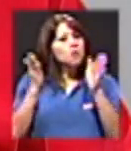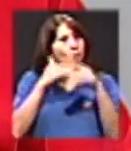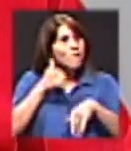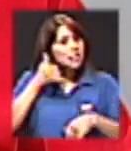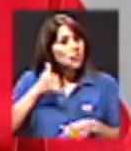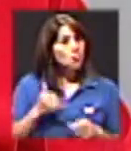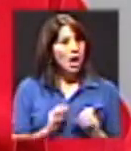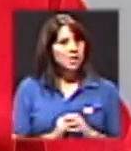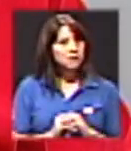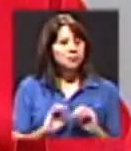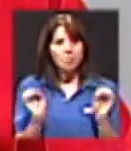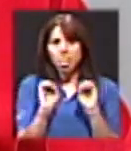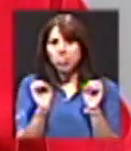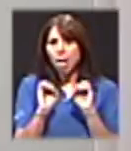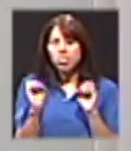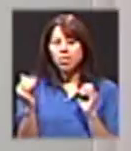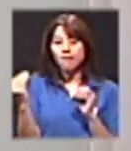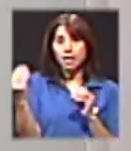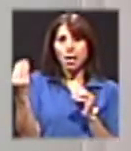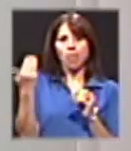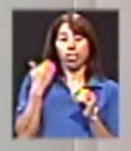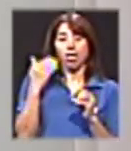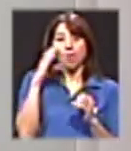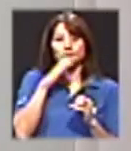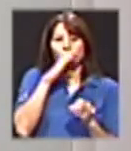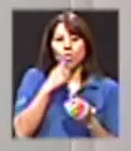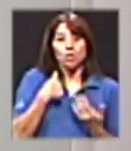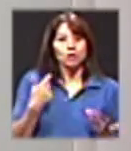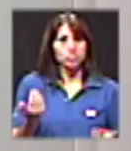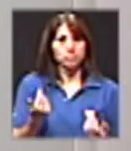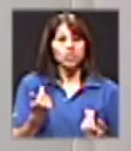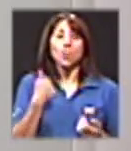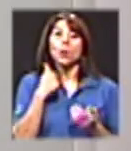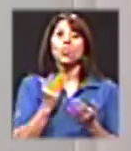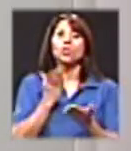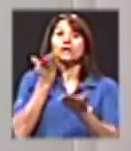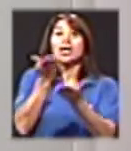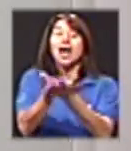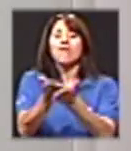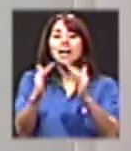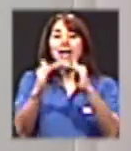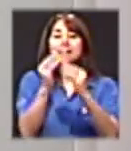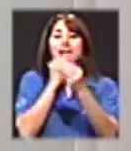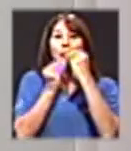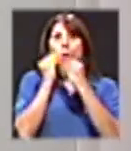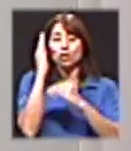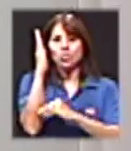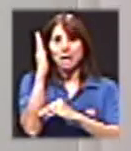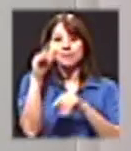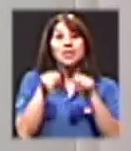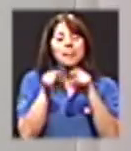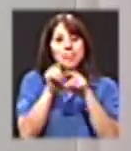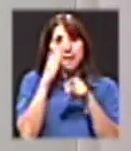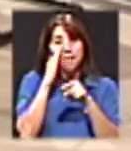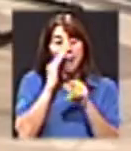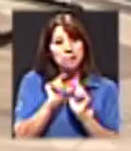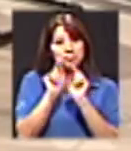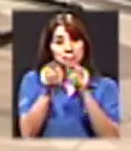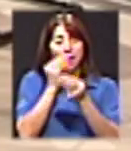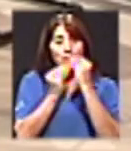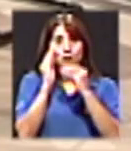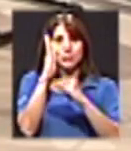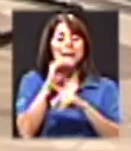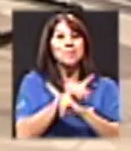buscaba a uno, llegaba a almorzar y llegaba la mamá a almorzar también, pero era como diferente, ¿verdad? Y